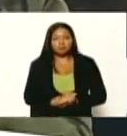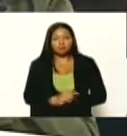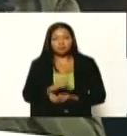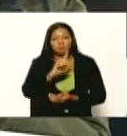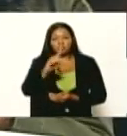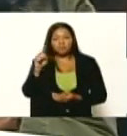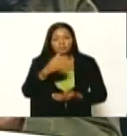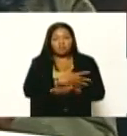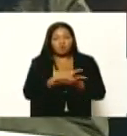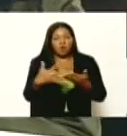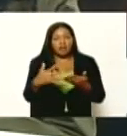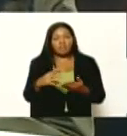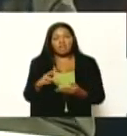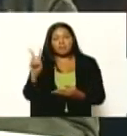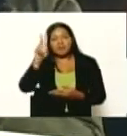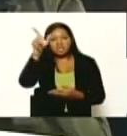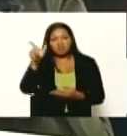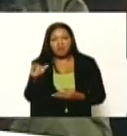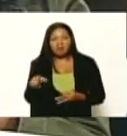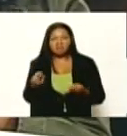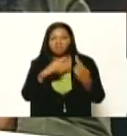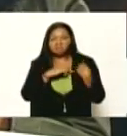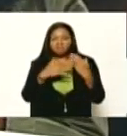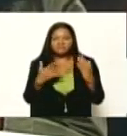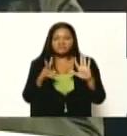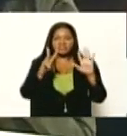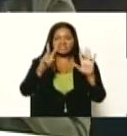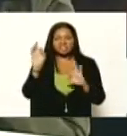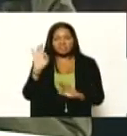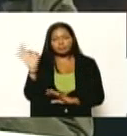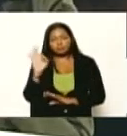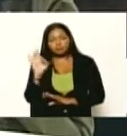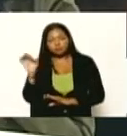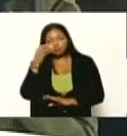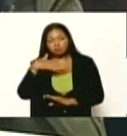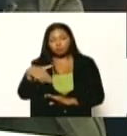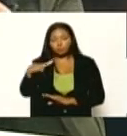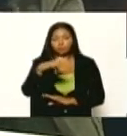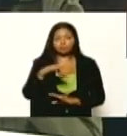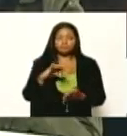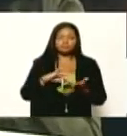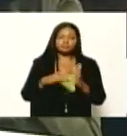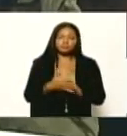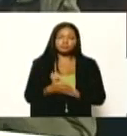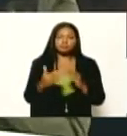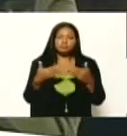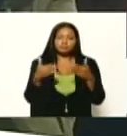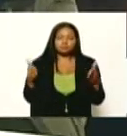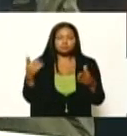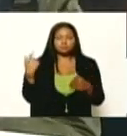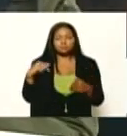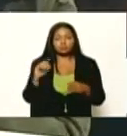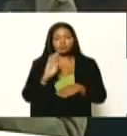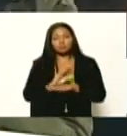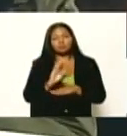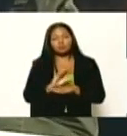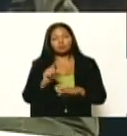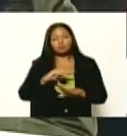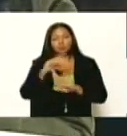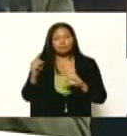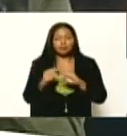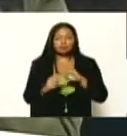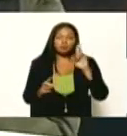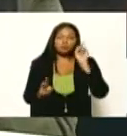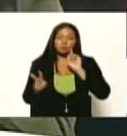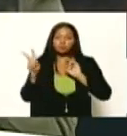de venezolanos y de venezolanas, que corresponden al 70% de la población, lo que permitiría tener esa protección de